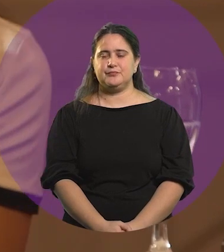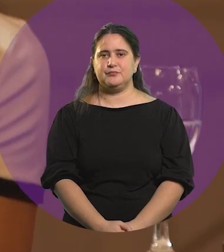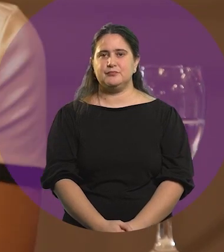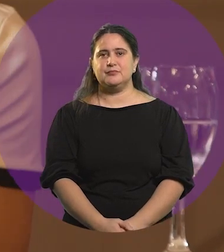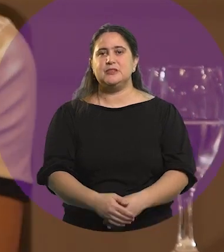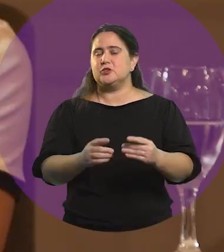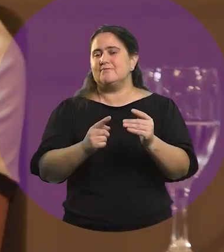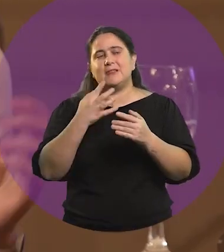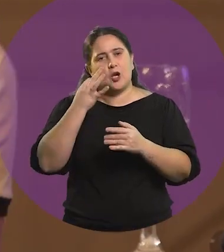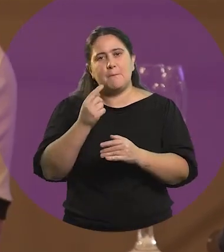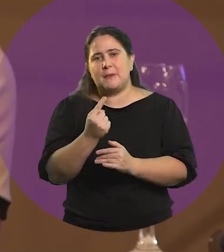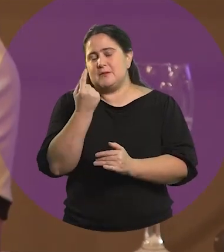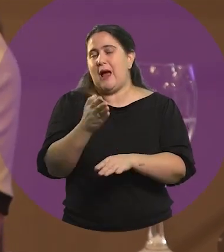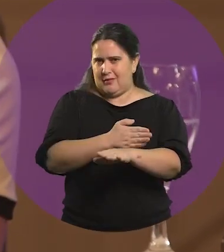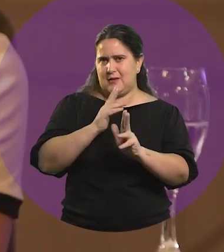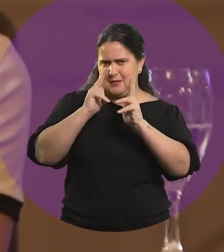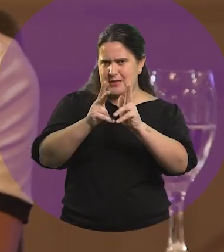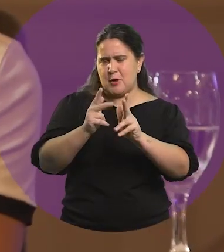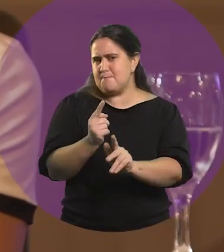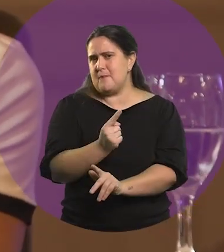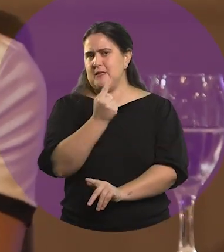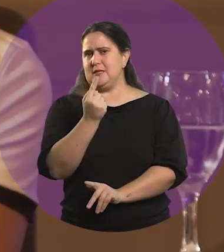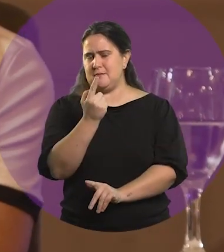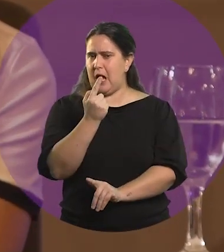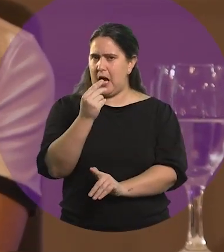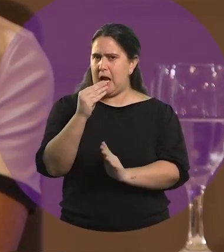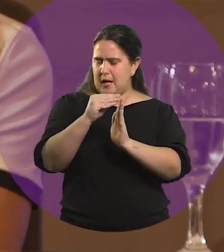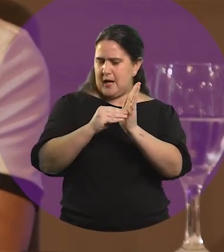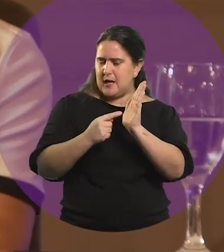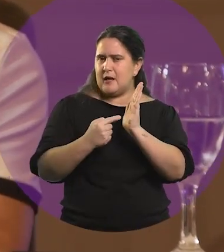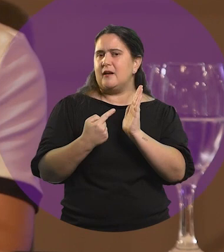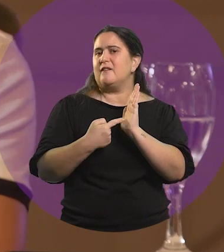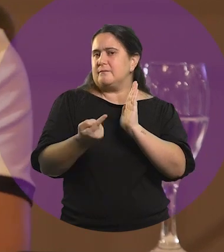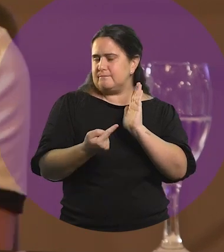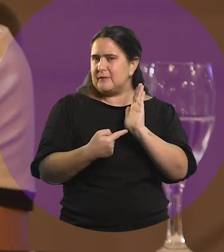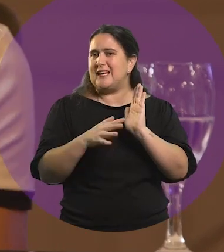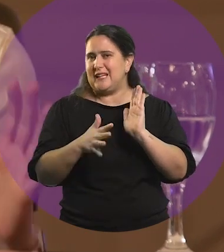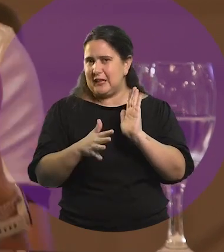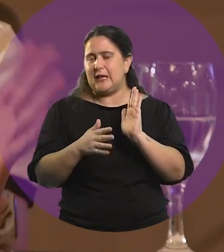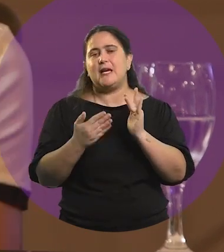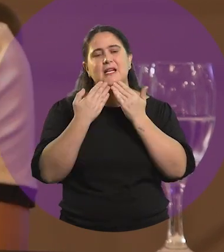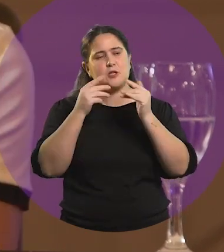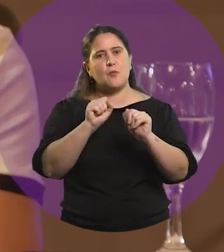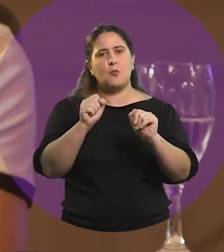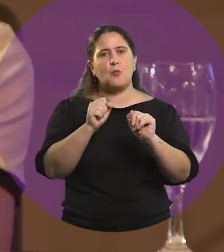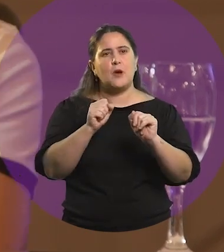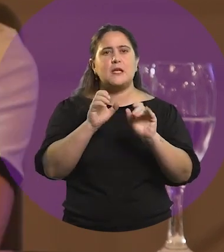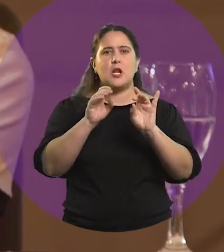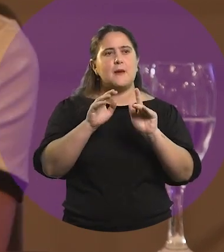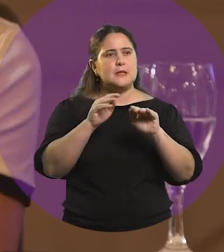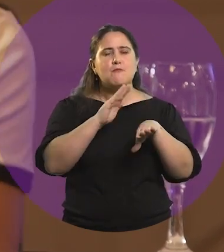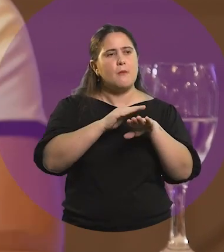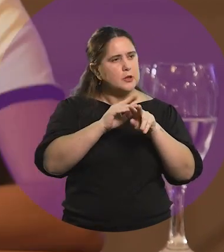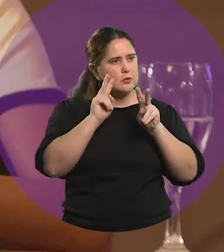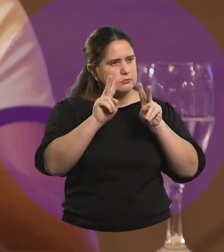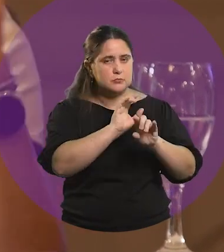Creo que de los principales, un poco lo han mencionado, pero de los principales aportes que hace el tablero es permitirnos salir de una lógica de mirar